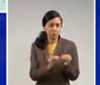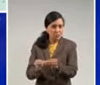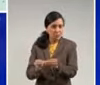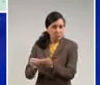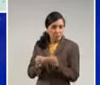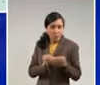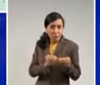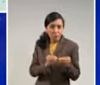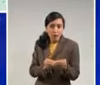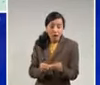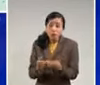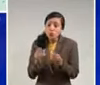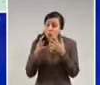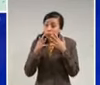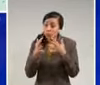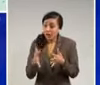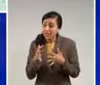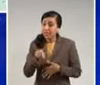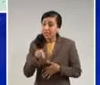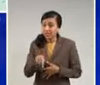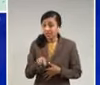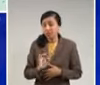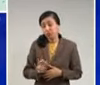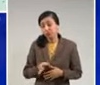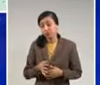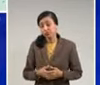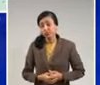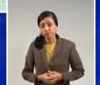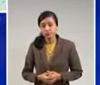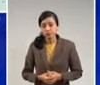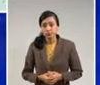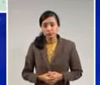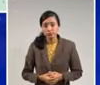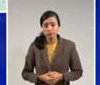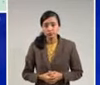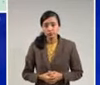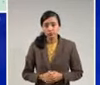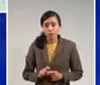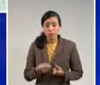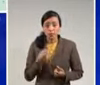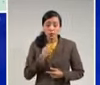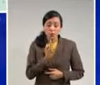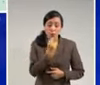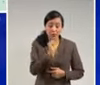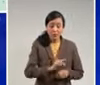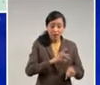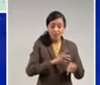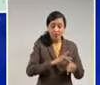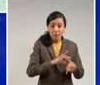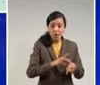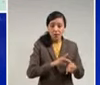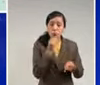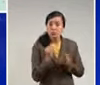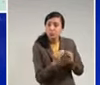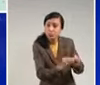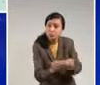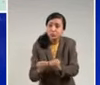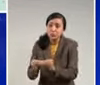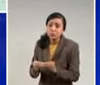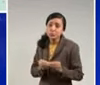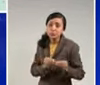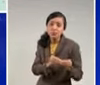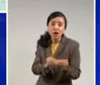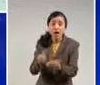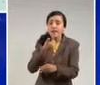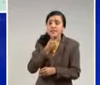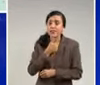muy importante desde el punto de vista de la capacidad de infectar a las personas que se ponen en contacto